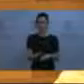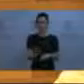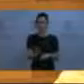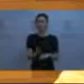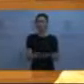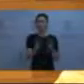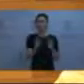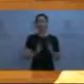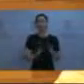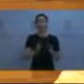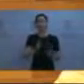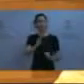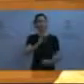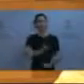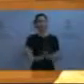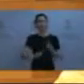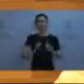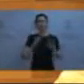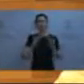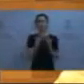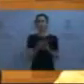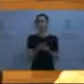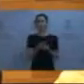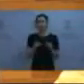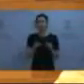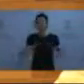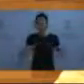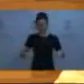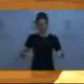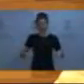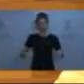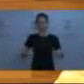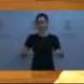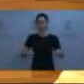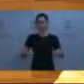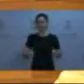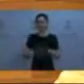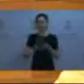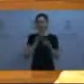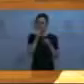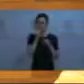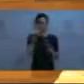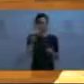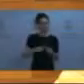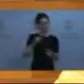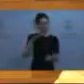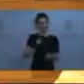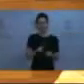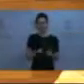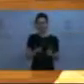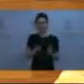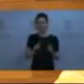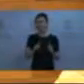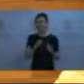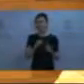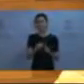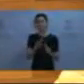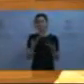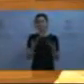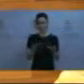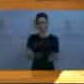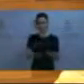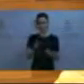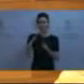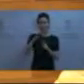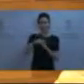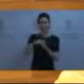los administradores de fincas que ustedes escogen para llevar a las comunidades. Poca claridad, por ejemplo, en la